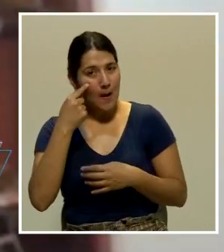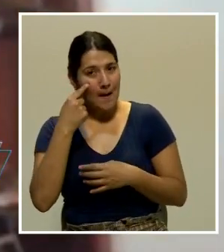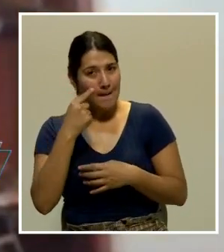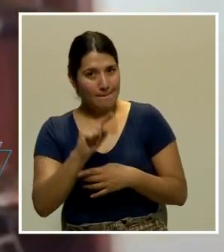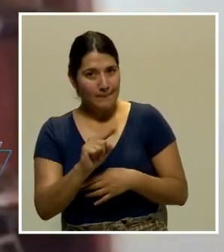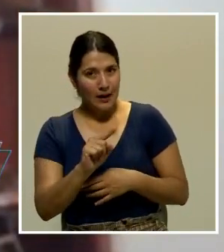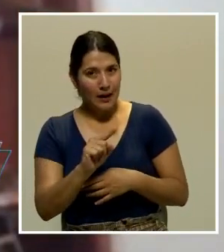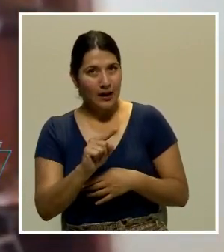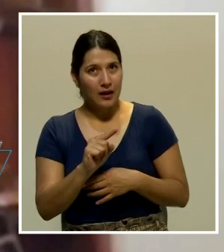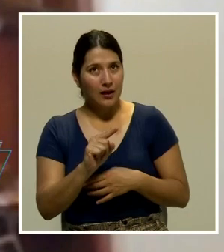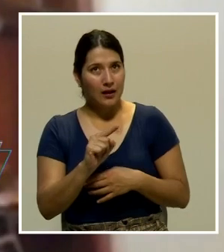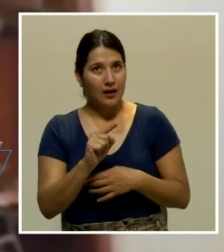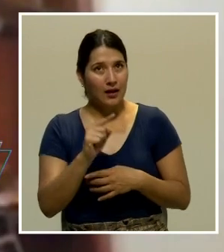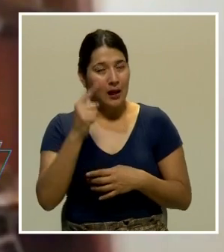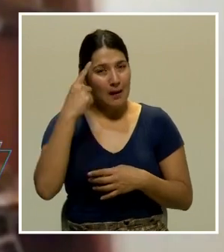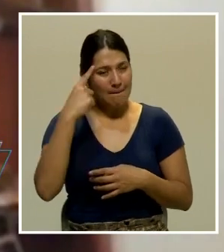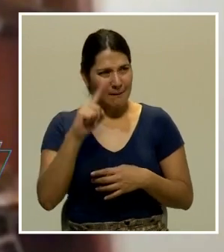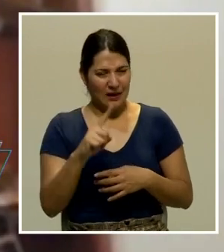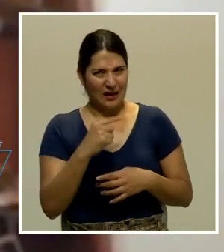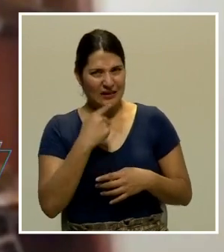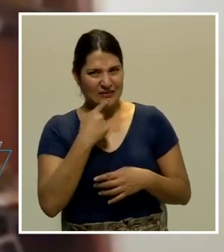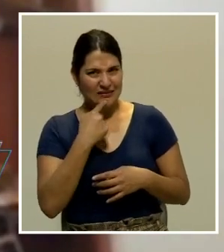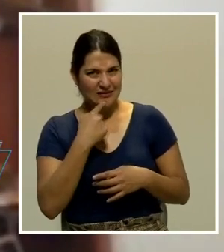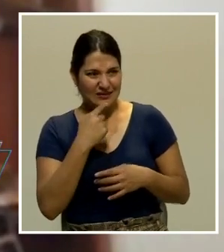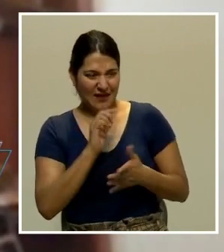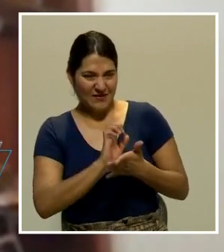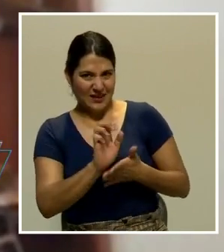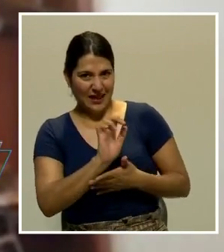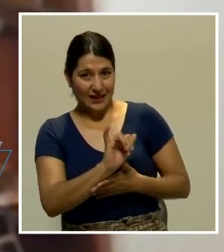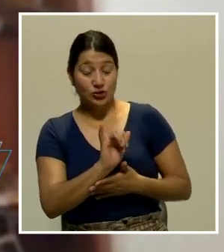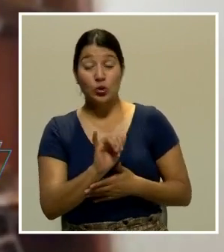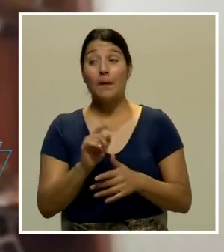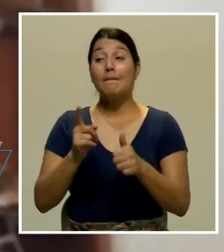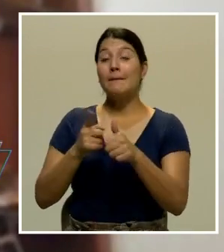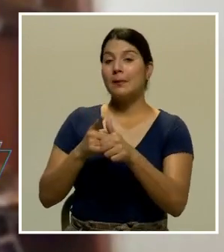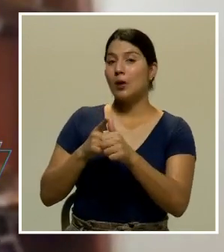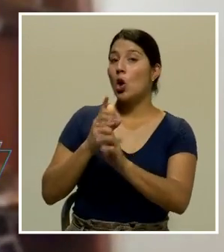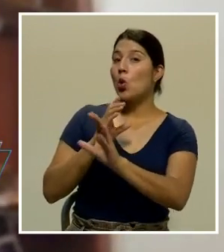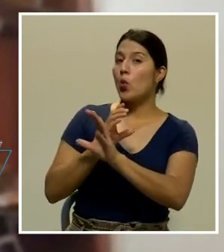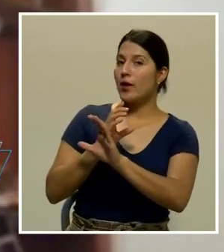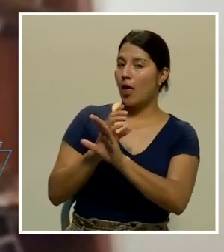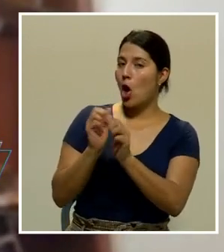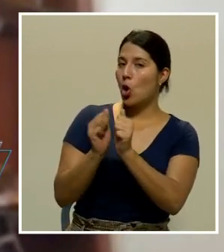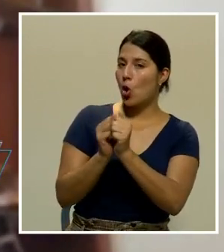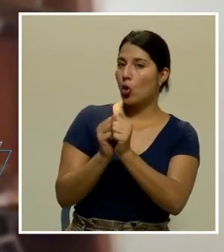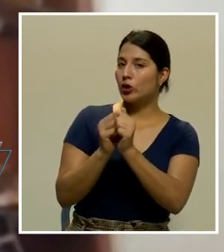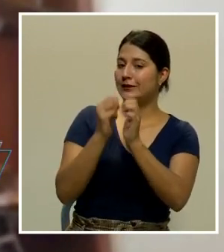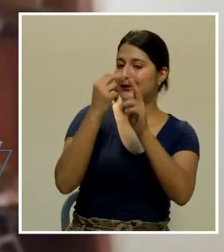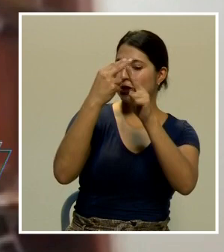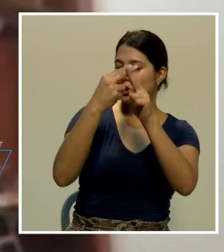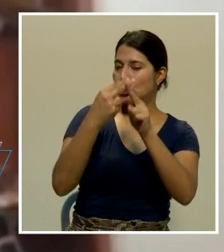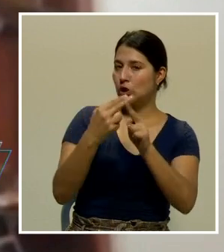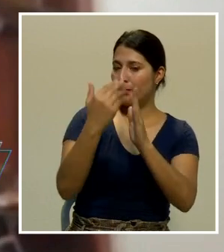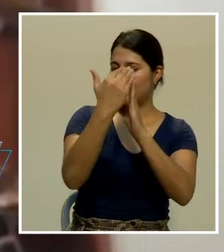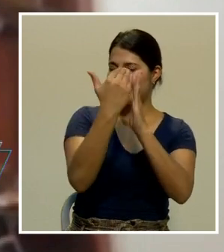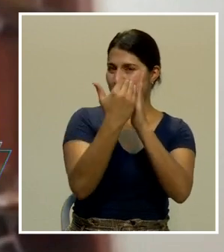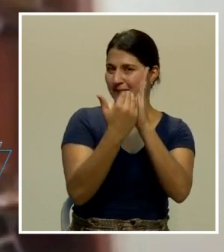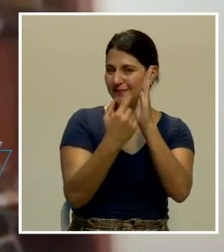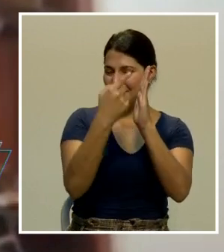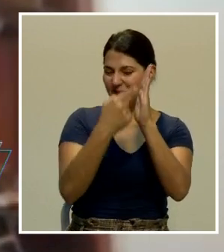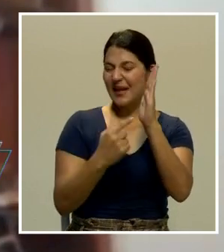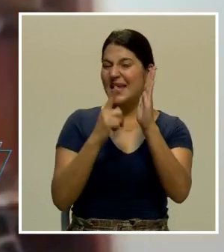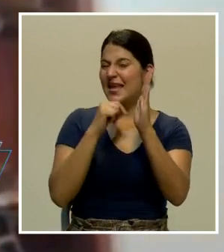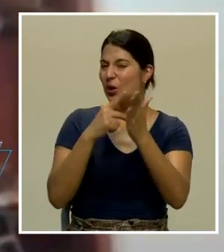esa lista que circuló en algún momento, porque esa lista incluye a empresas que funcionan